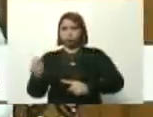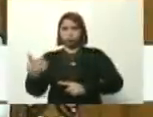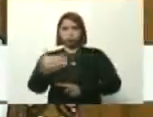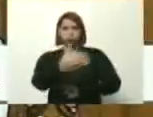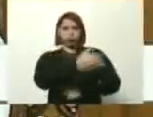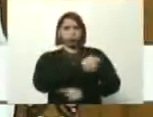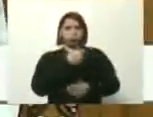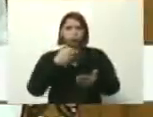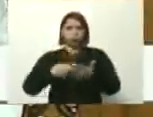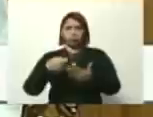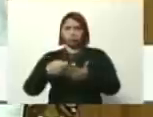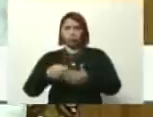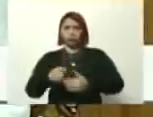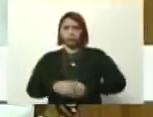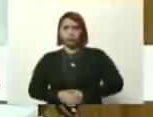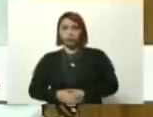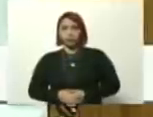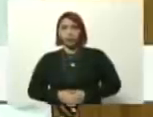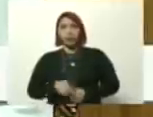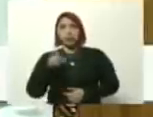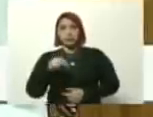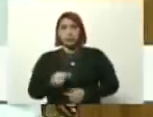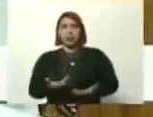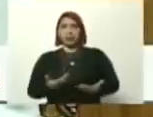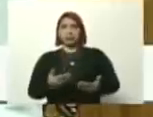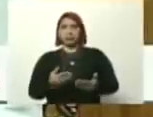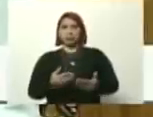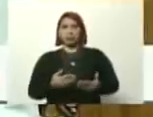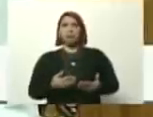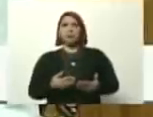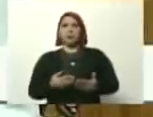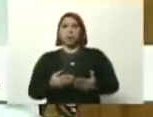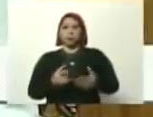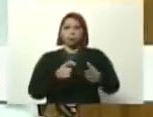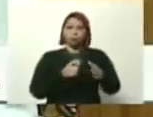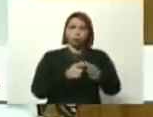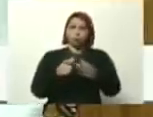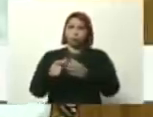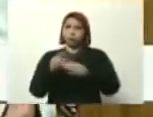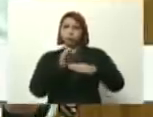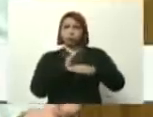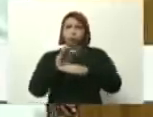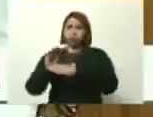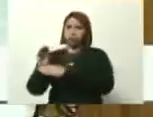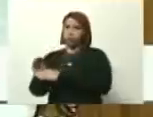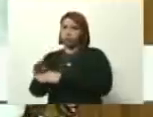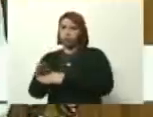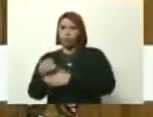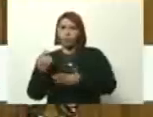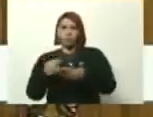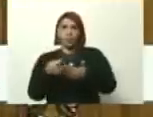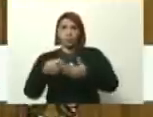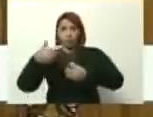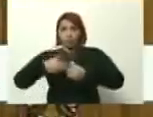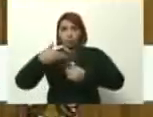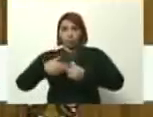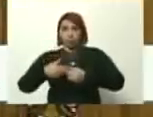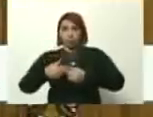fiscal. Igualmente se racionalizó el subsidio a la gasolina, una cosa que en nuestro